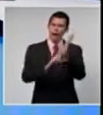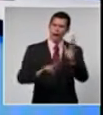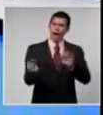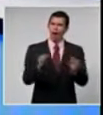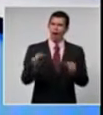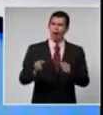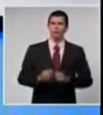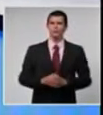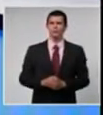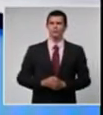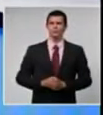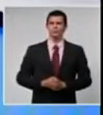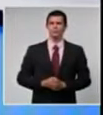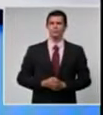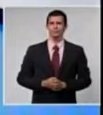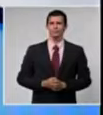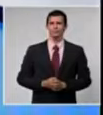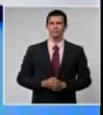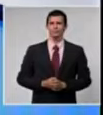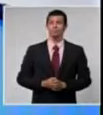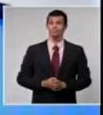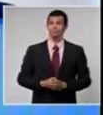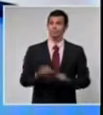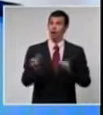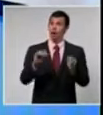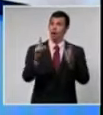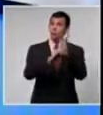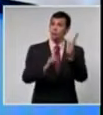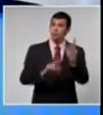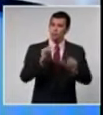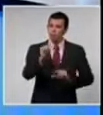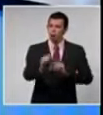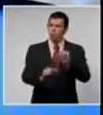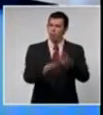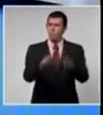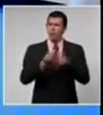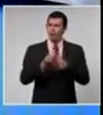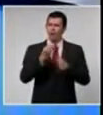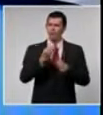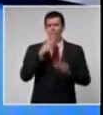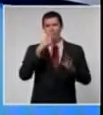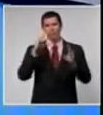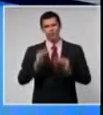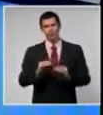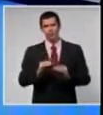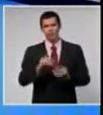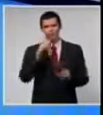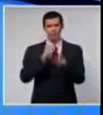también. El ahorro se multiplica. Buenas noches y hasta mañana.